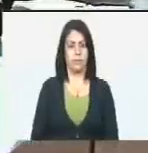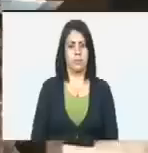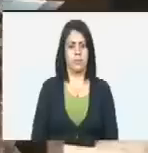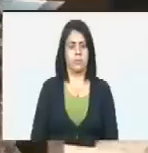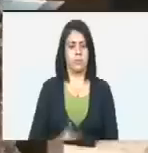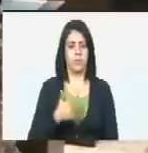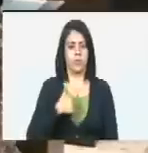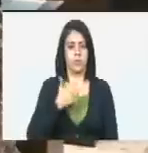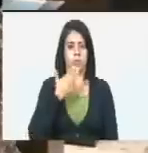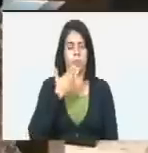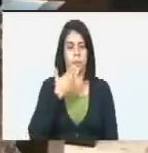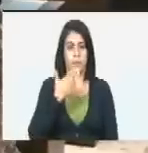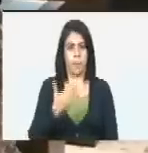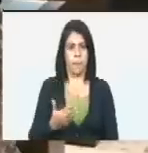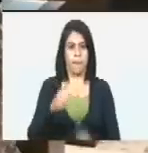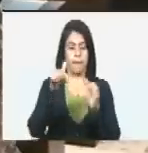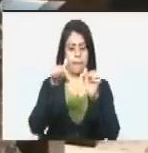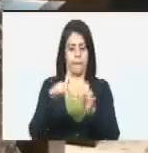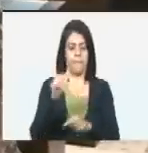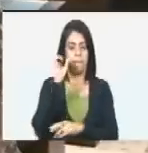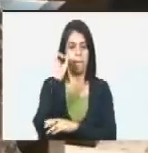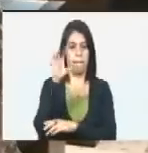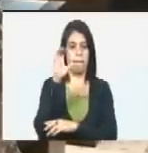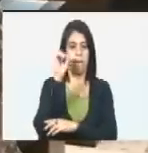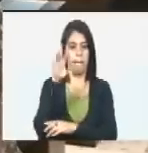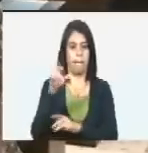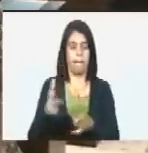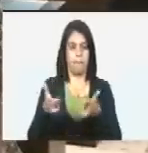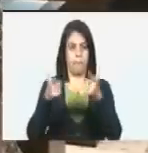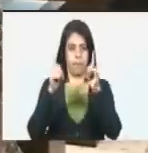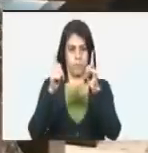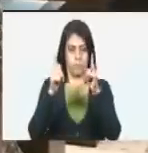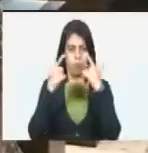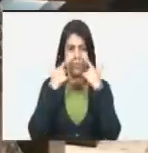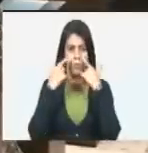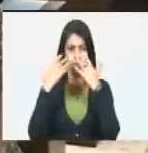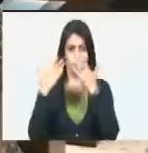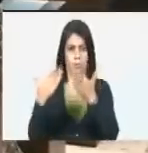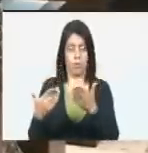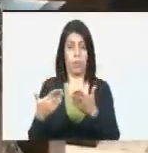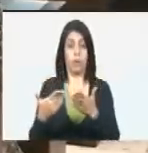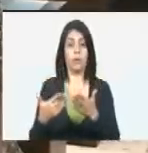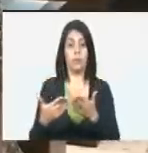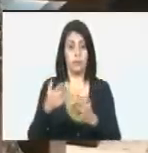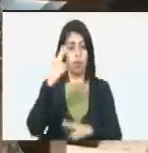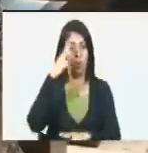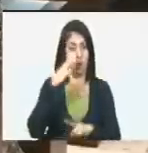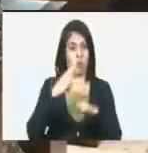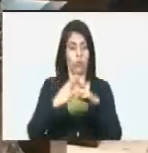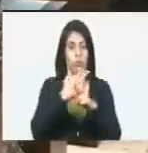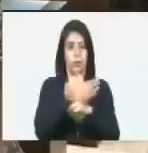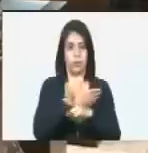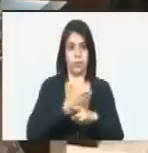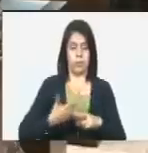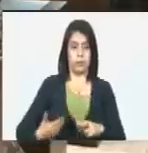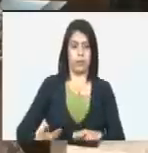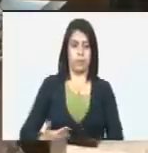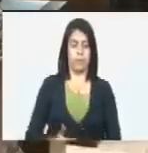yo pido a esta asamblea, con el permiso de nuestro querido y honorable presidente,